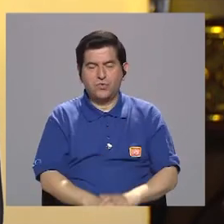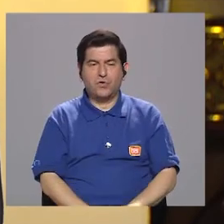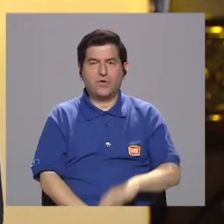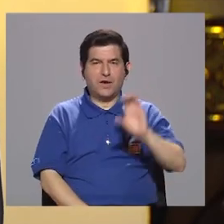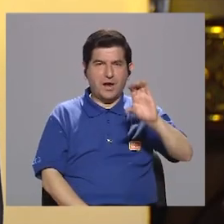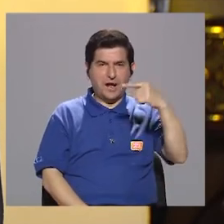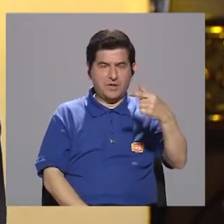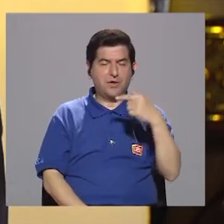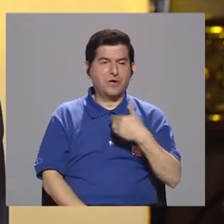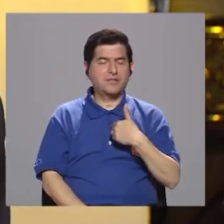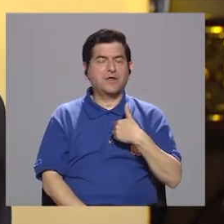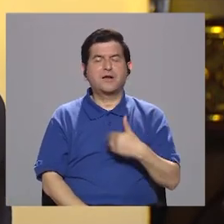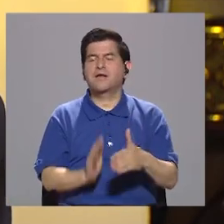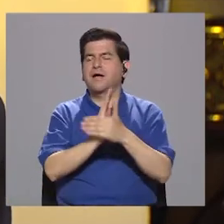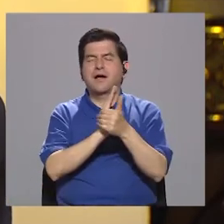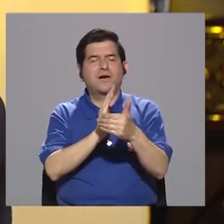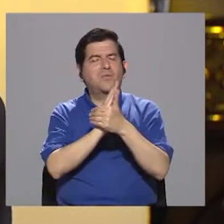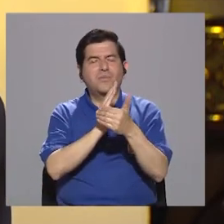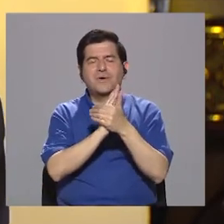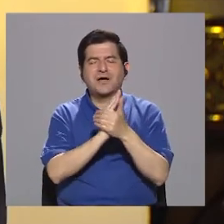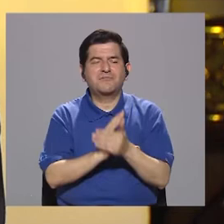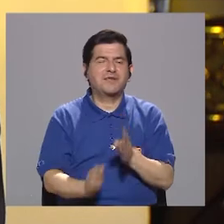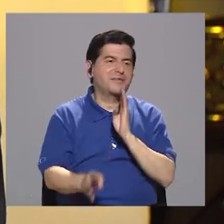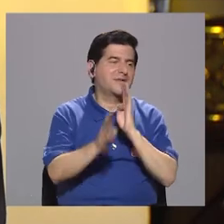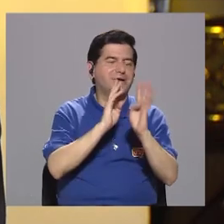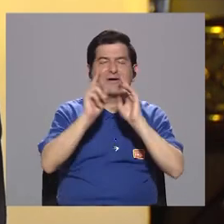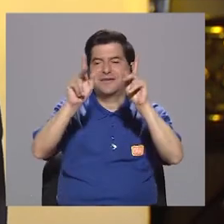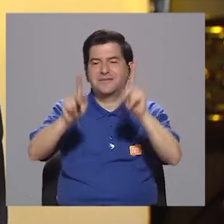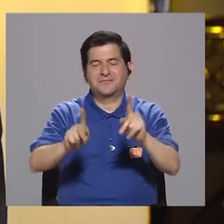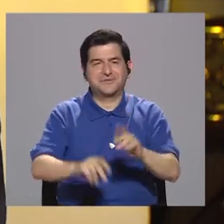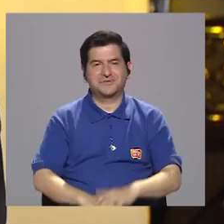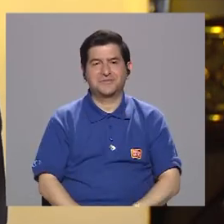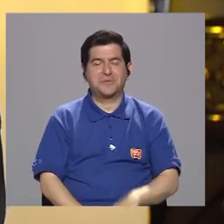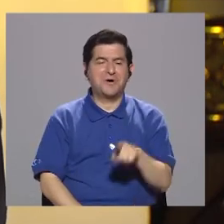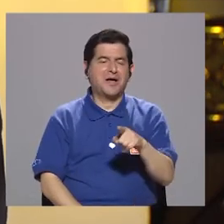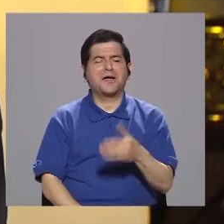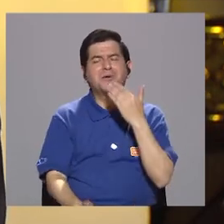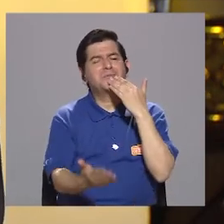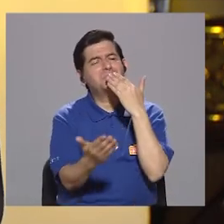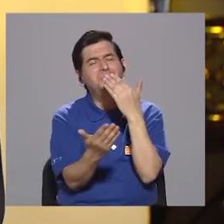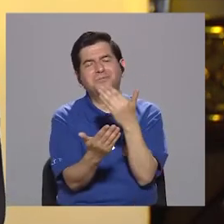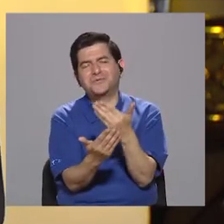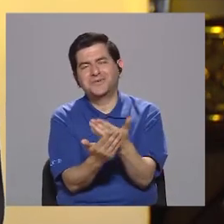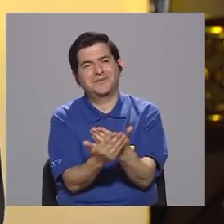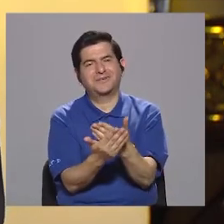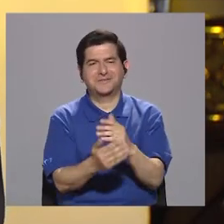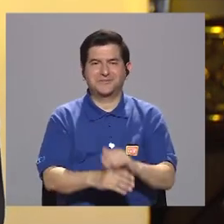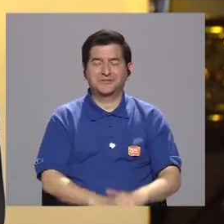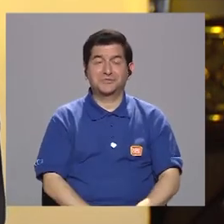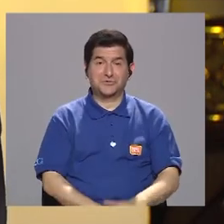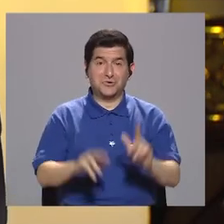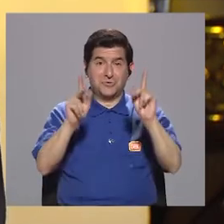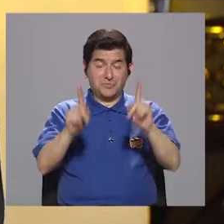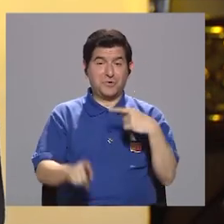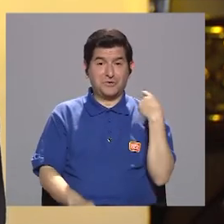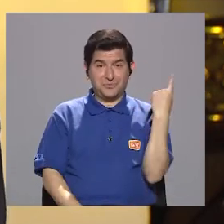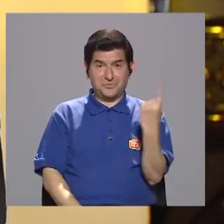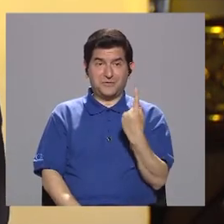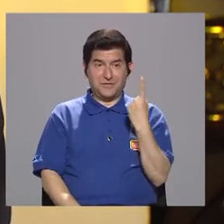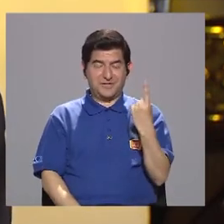es que tenía un gran don de gentes. Era una persona afable, era una persona